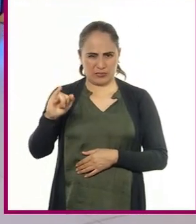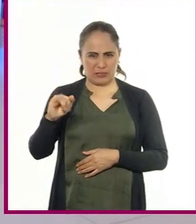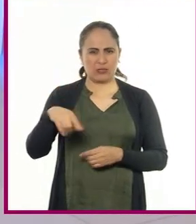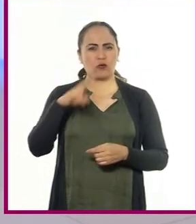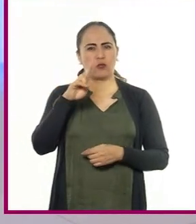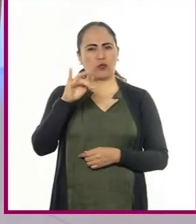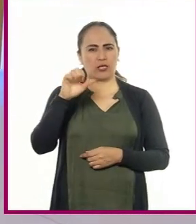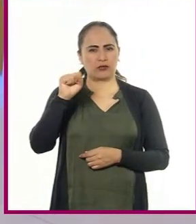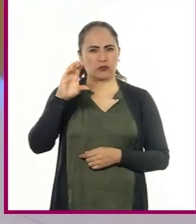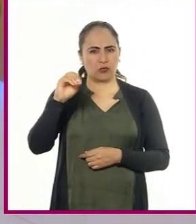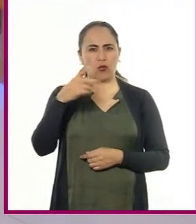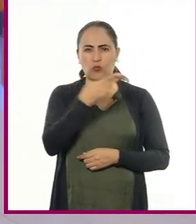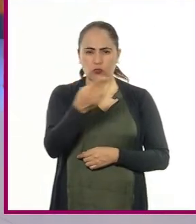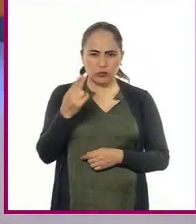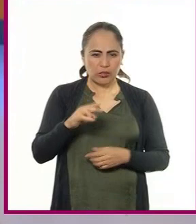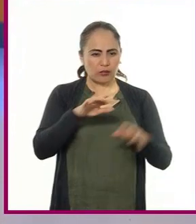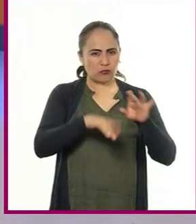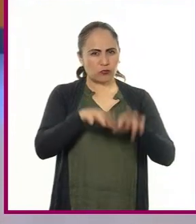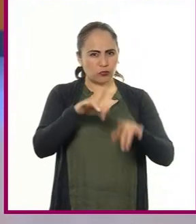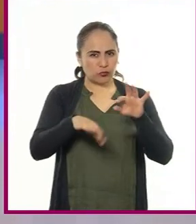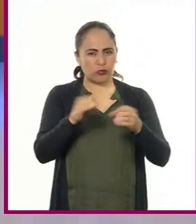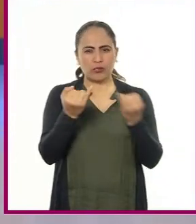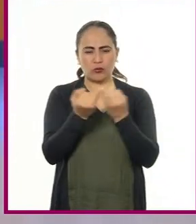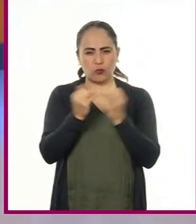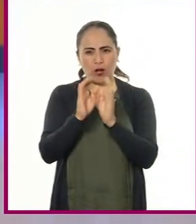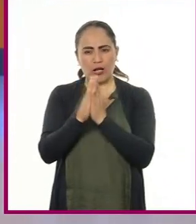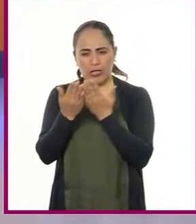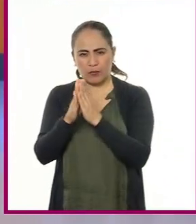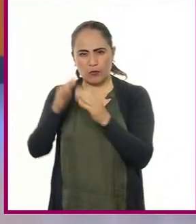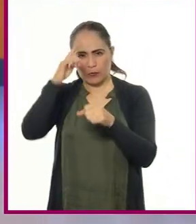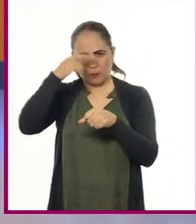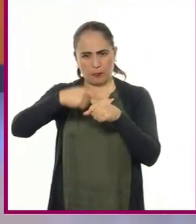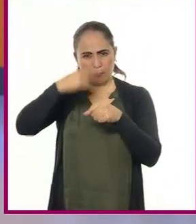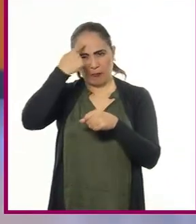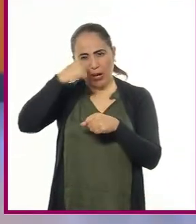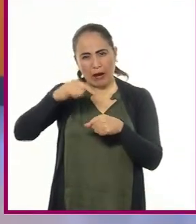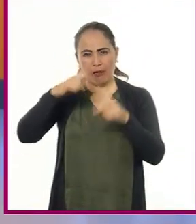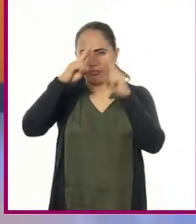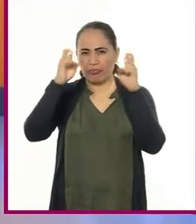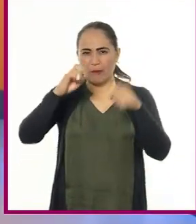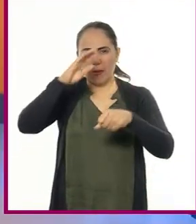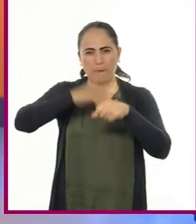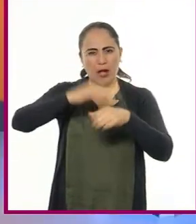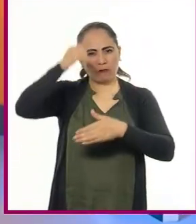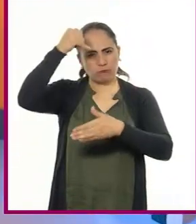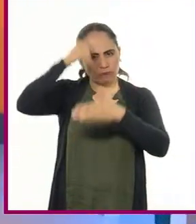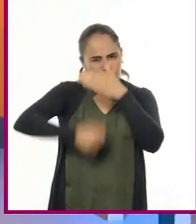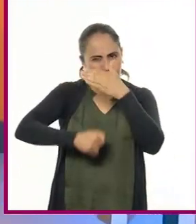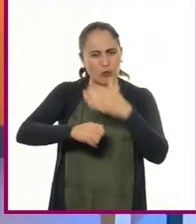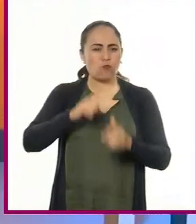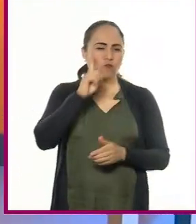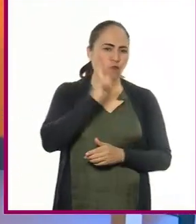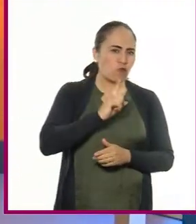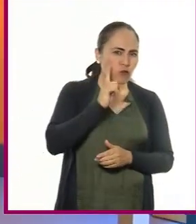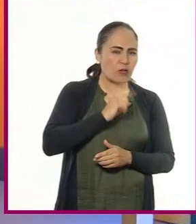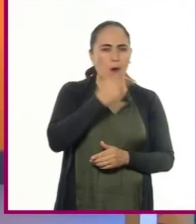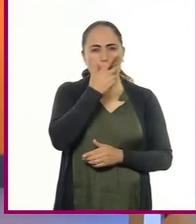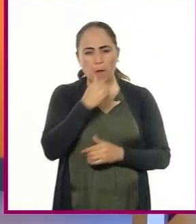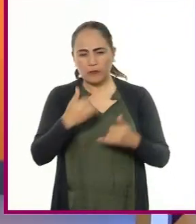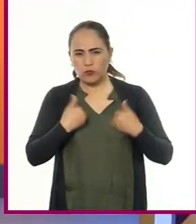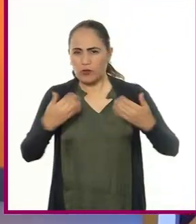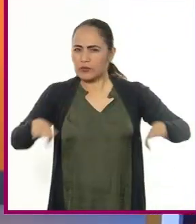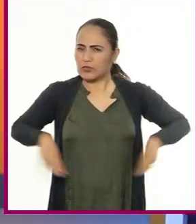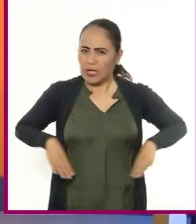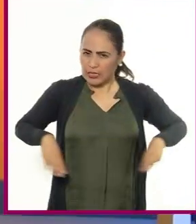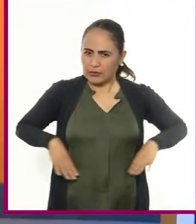UNESCO y sus libros de texto para profundizar en los estudios que describen las características de las niñas, niños y